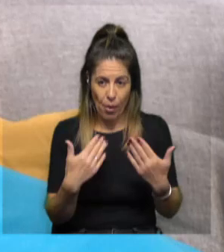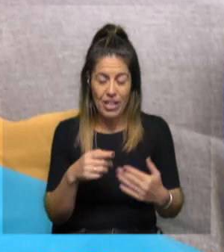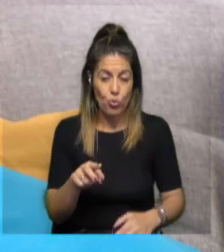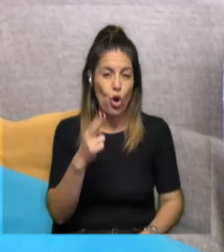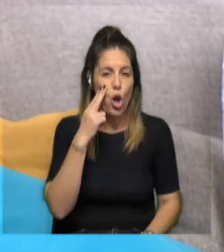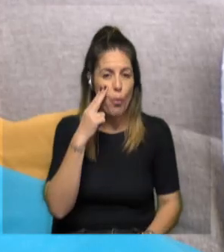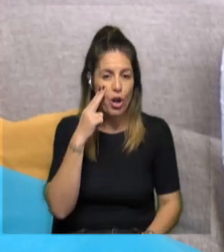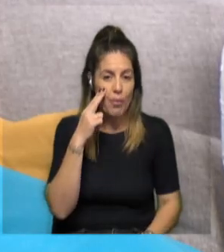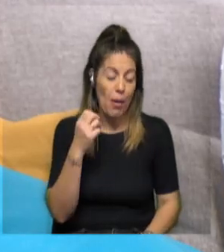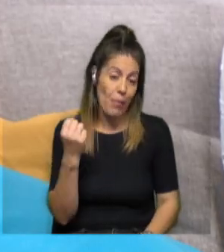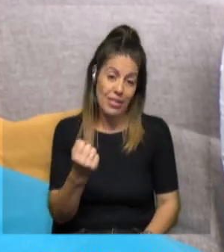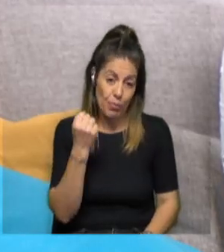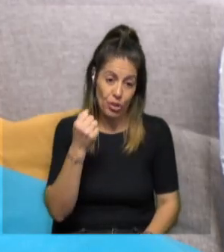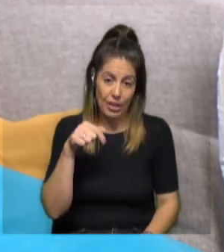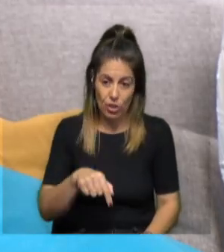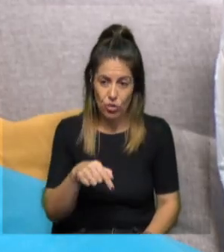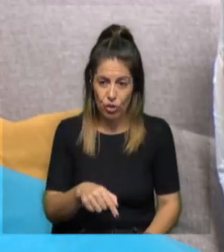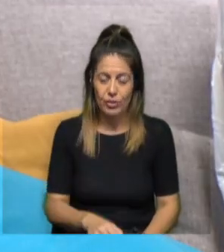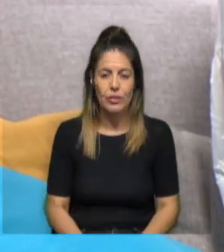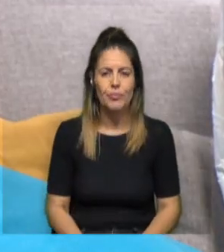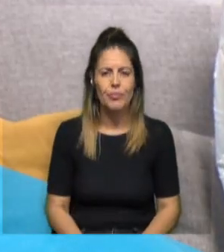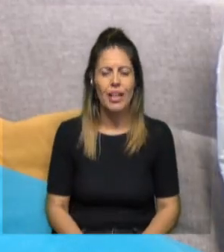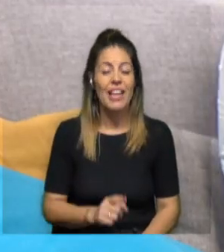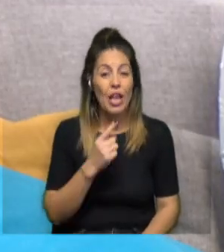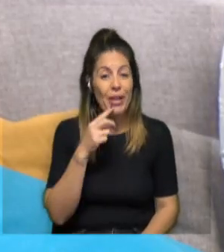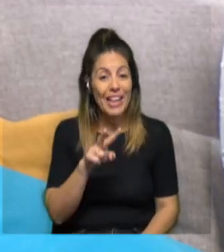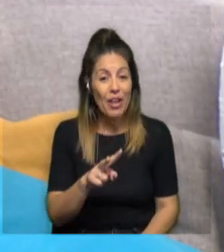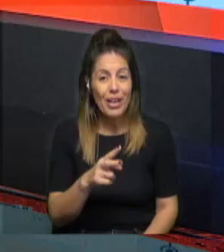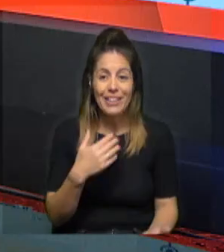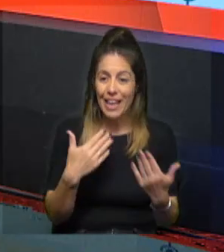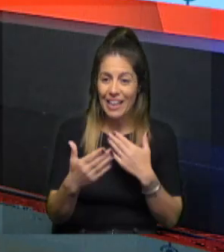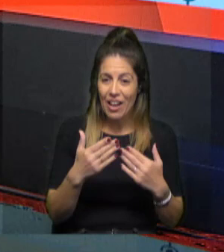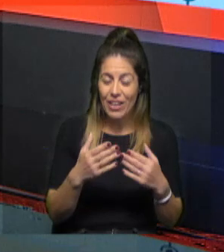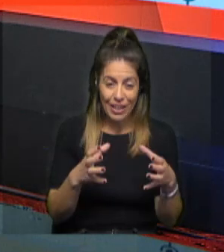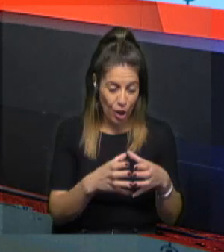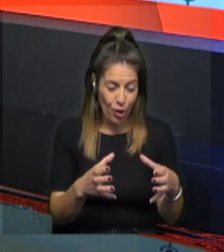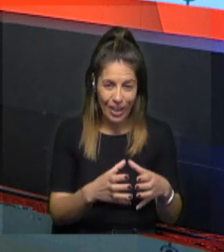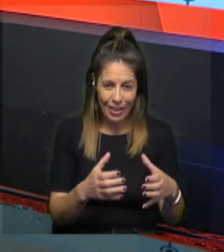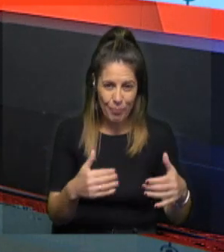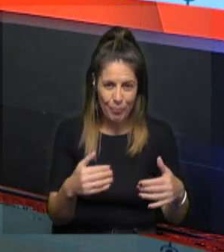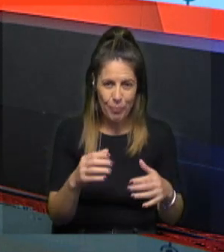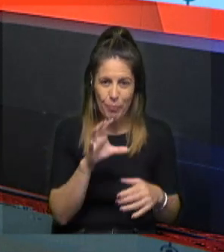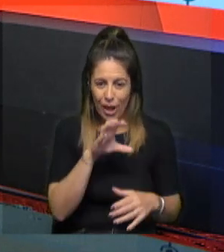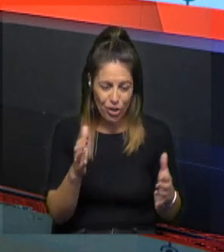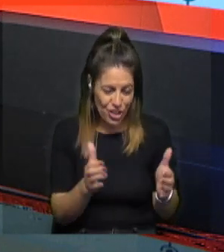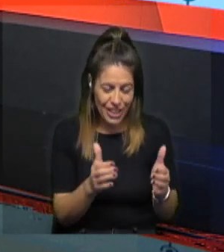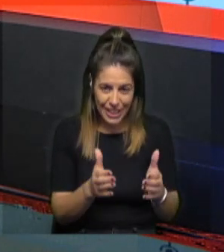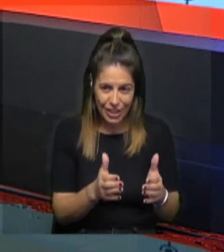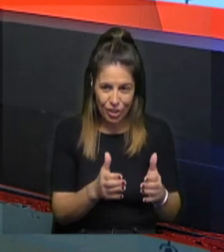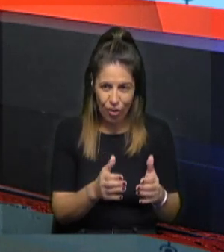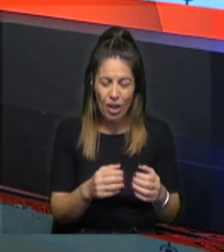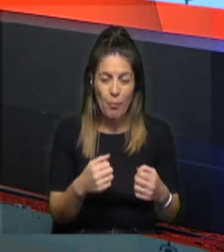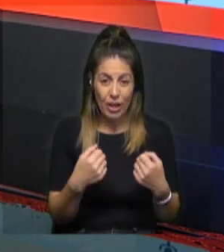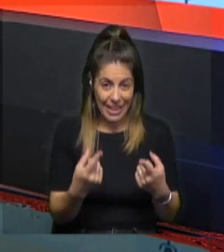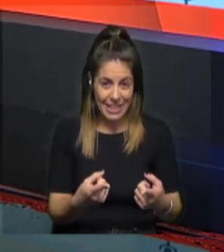problemas más grandes que... Y hay que repasar tu columna de los cachorros, que estuvo buenísima y que hablaba de esa jerarquía también. Cuando llega nunca pensé que fuera lo más común. Y se da mucho